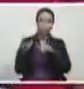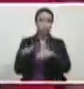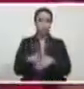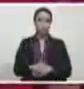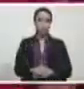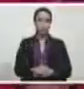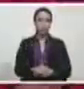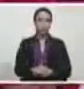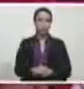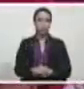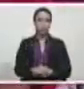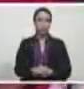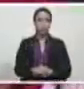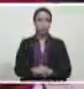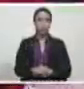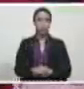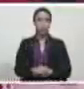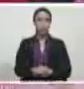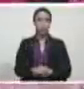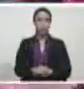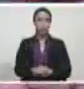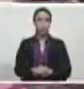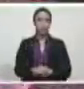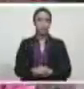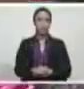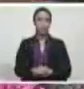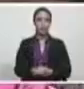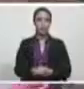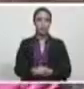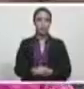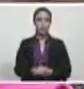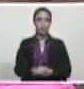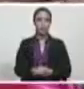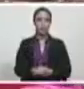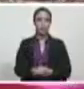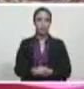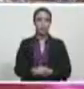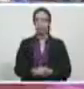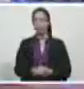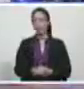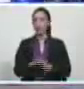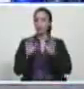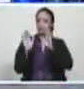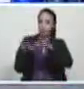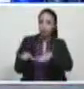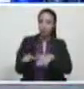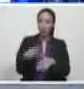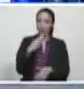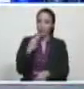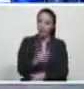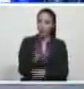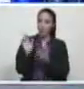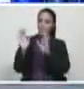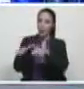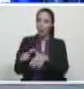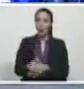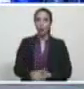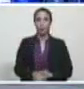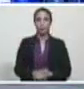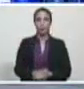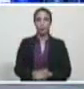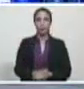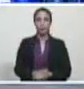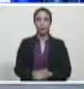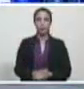El apoyo del pueblo. El apoyo de todo el pueblo de Venezuela. Tenían varios objetivos: